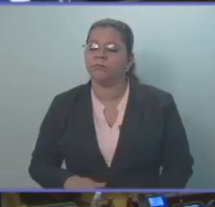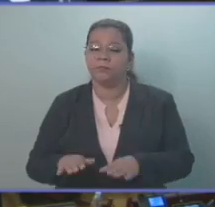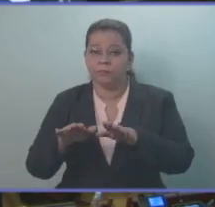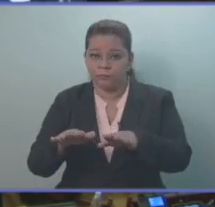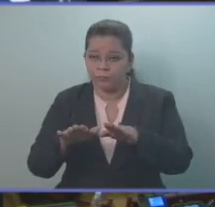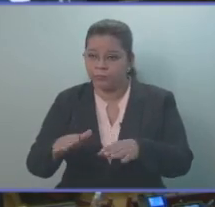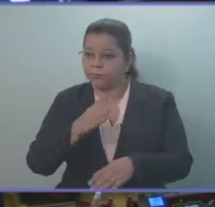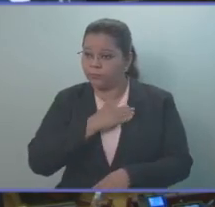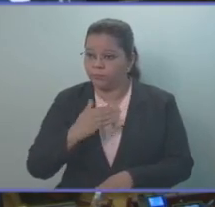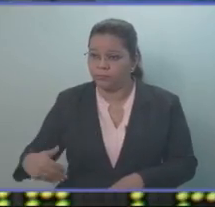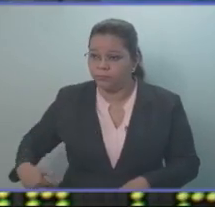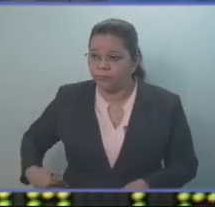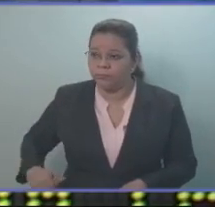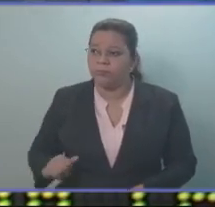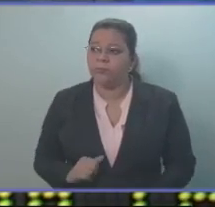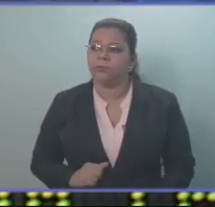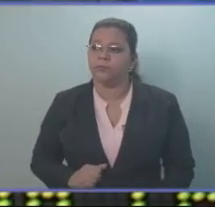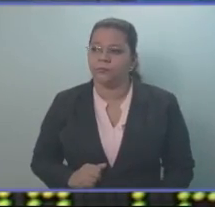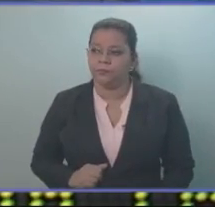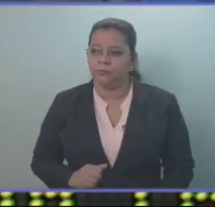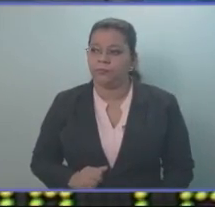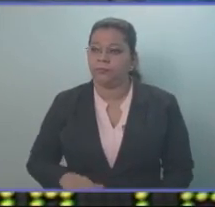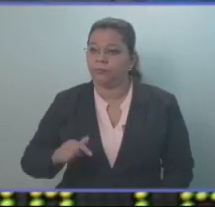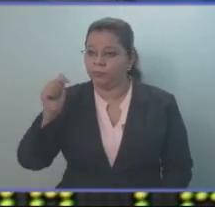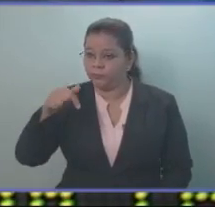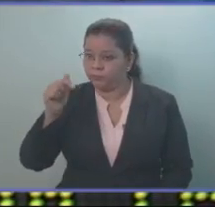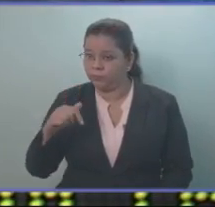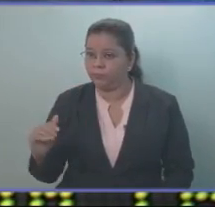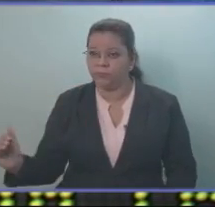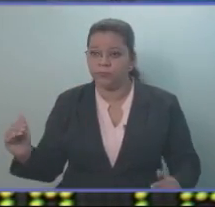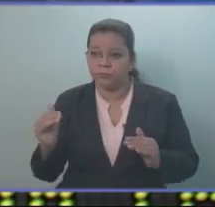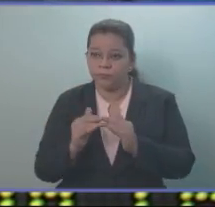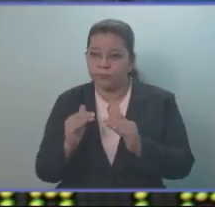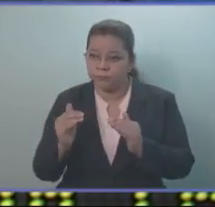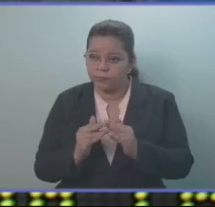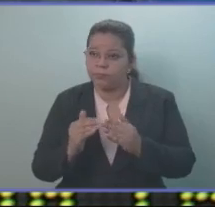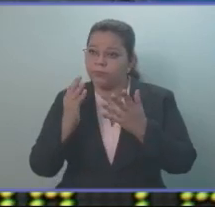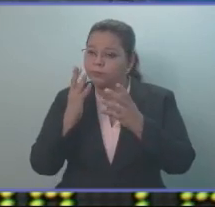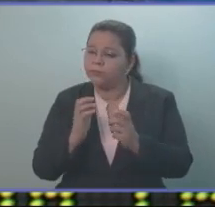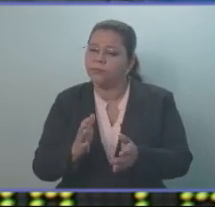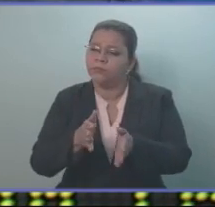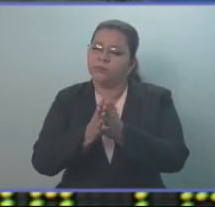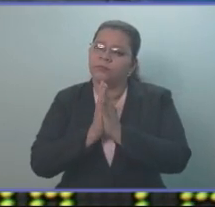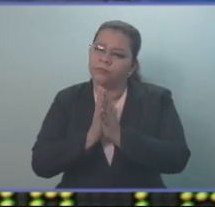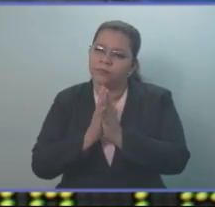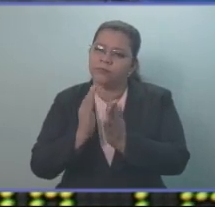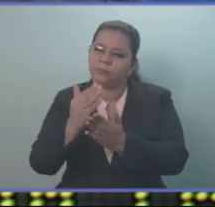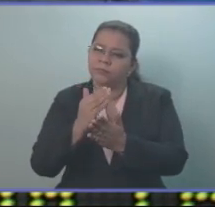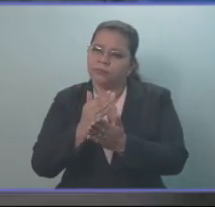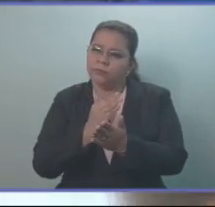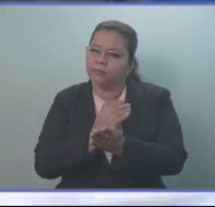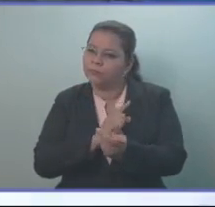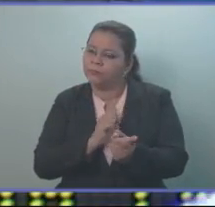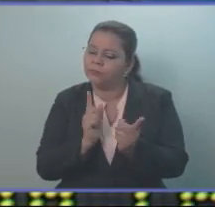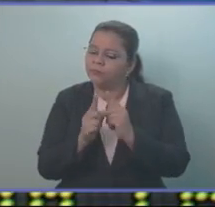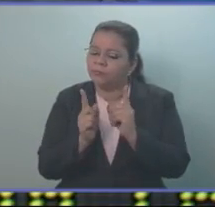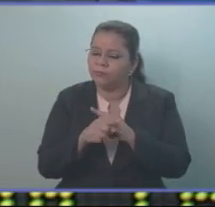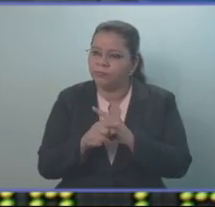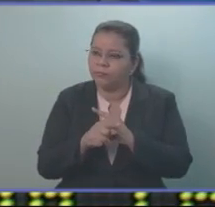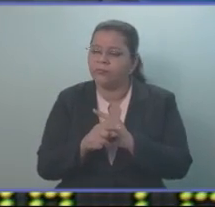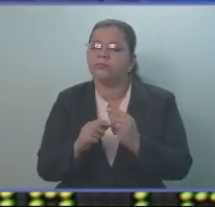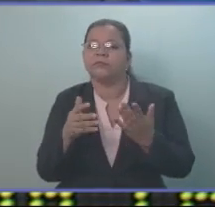Gracias, señor presidente. Es también en el mismo sentido de pedir una modificación de agenda